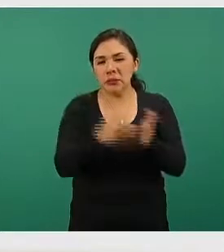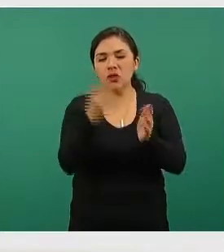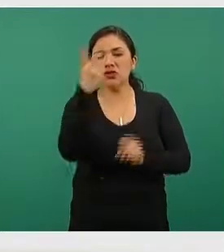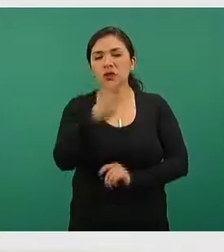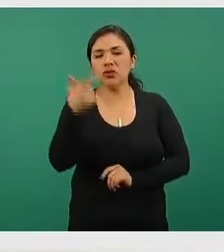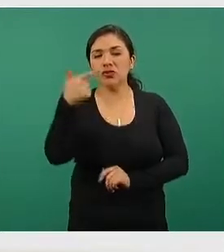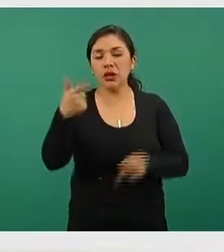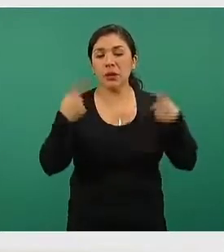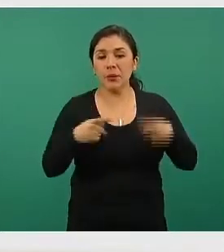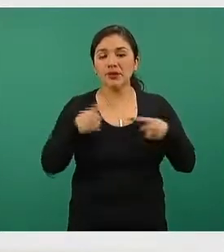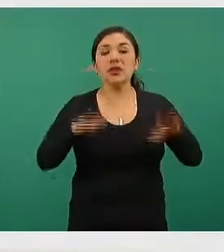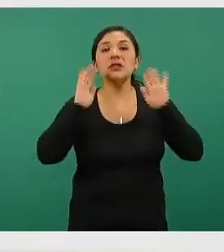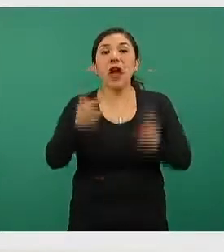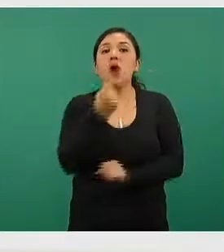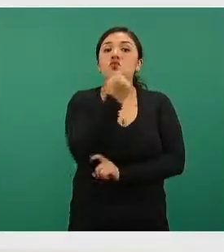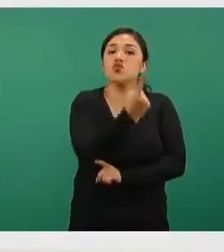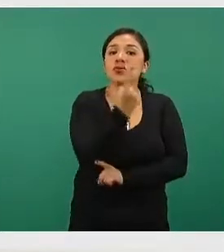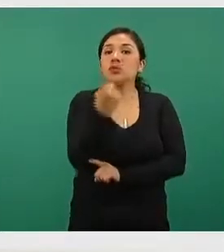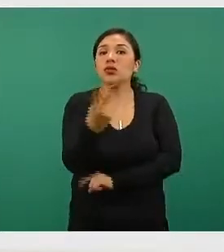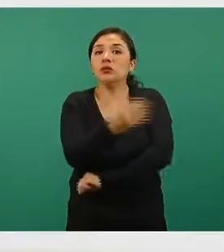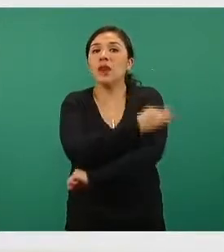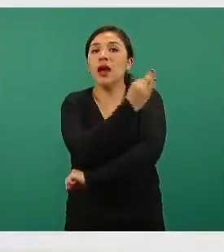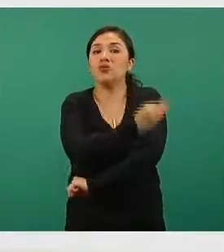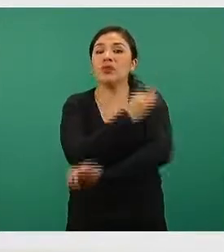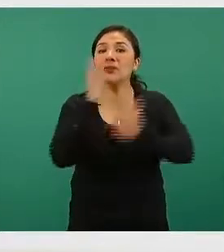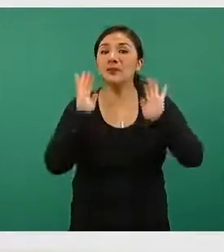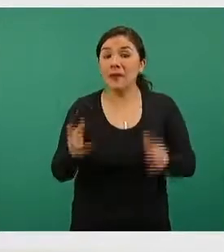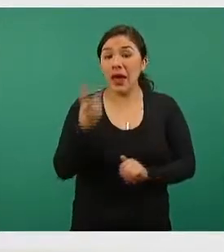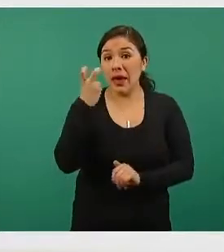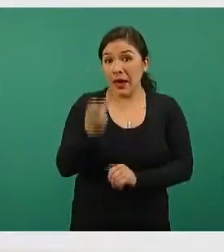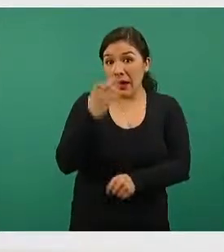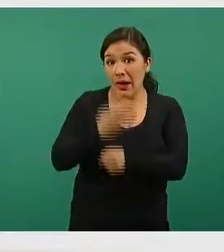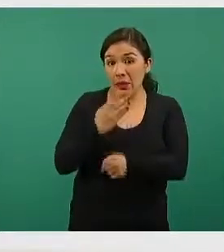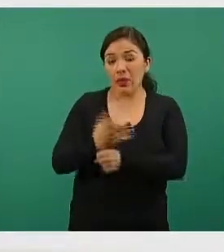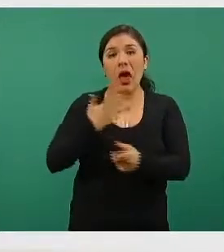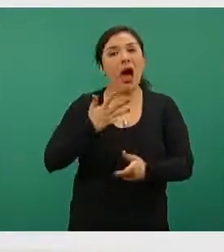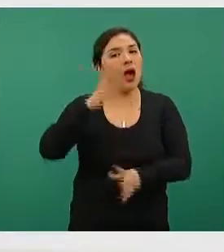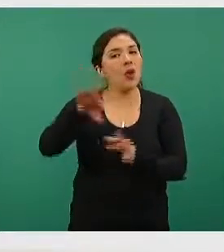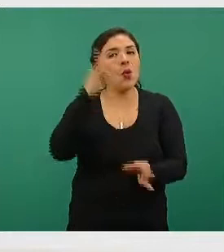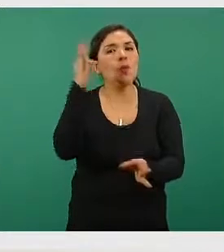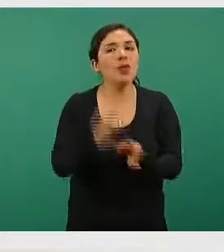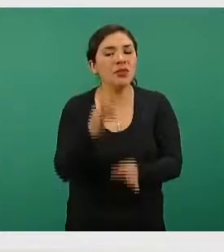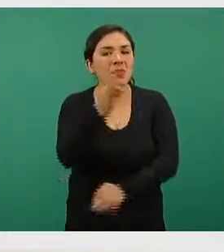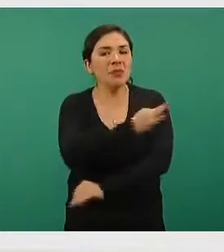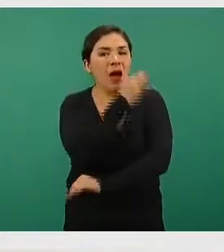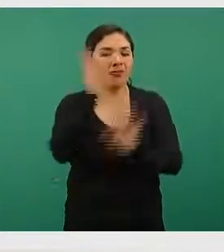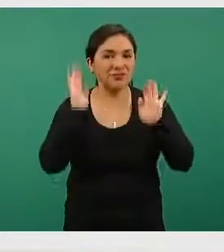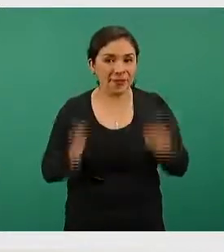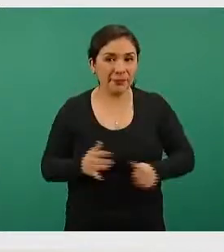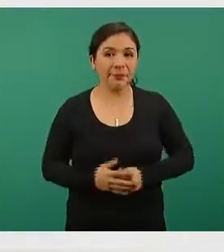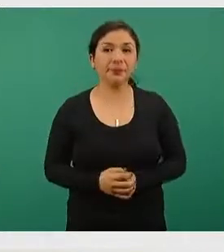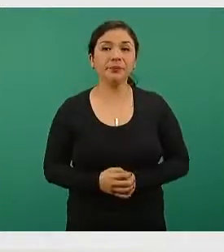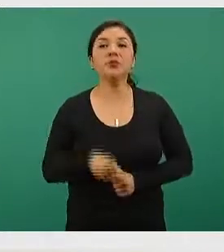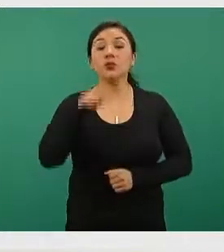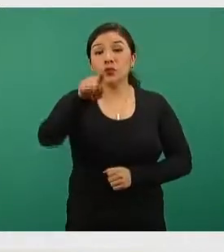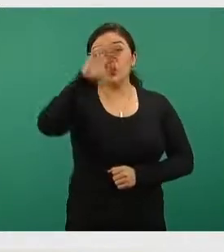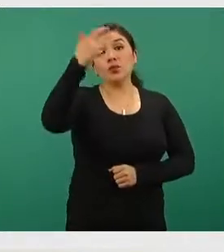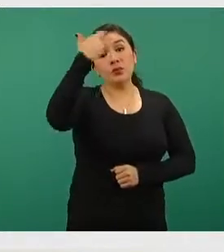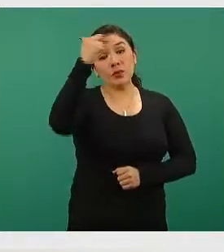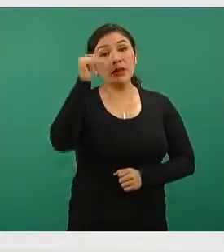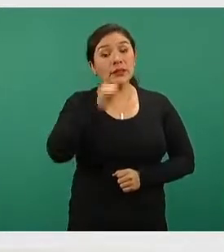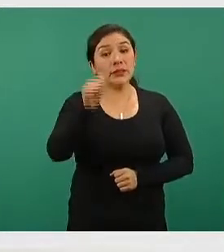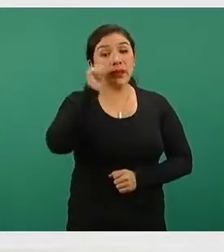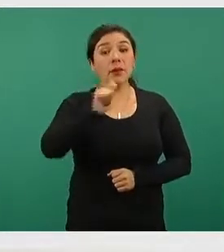586.207, recibieron ya la segunda dosis y por lo tanto tienen ya el esquema completo de vacunación. Recordamos